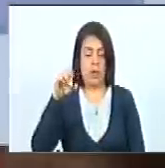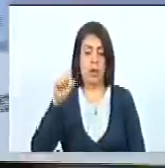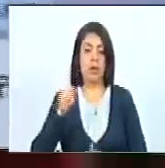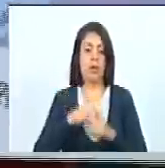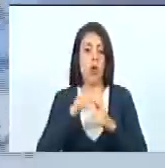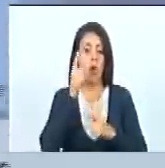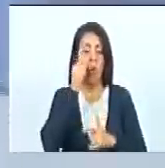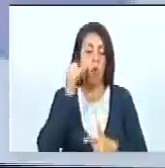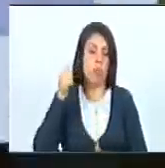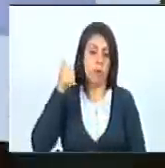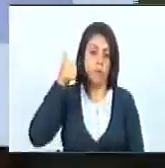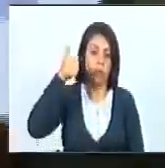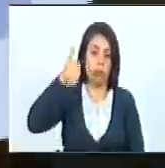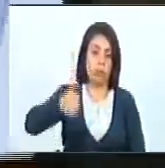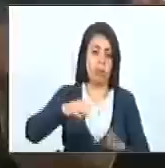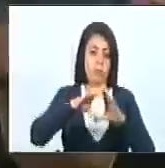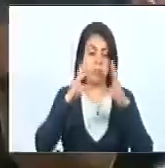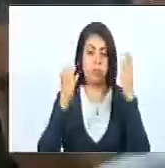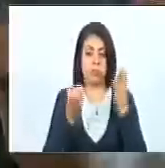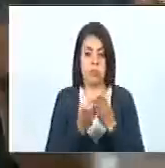hombre más longevo del mundo.